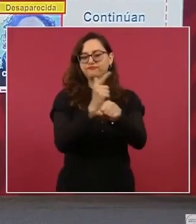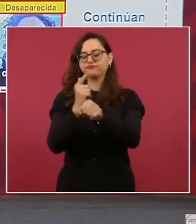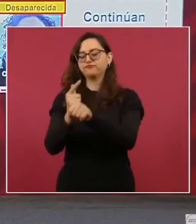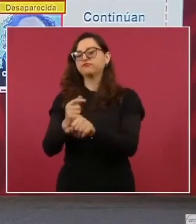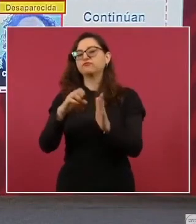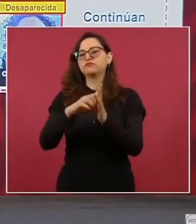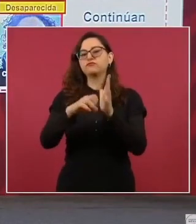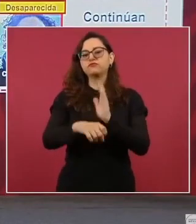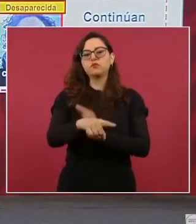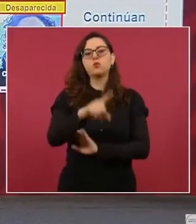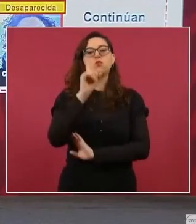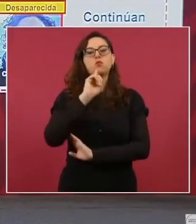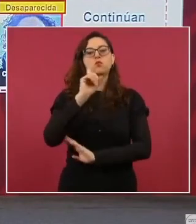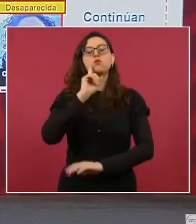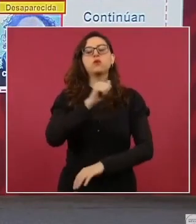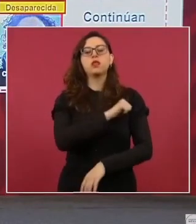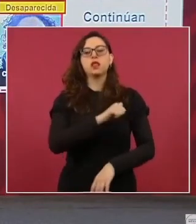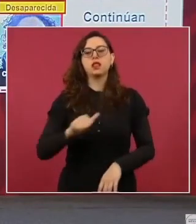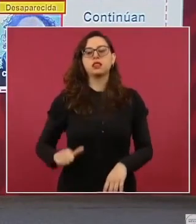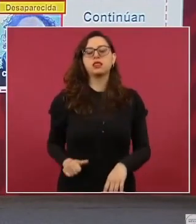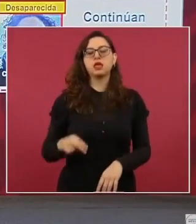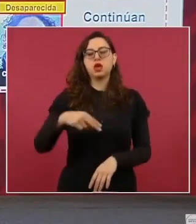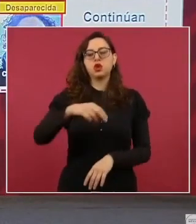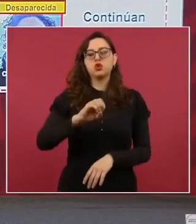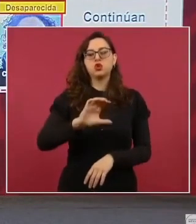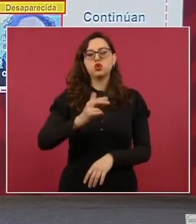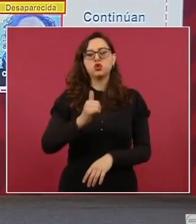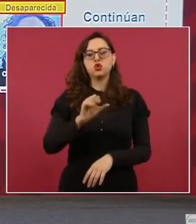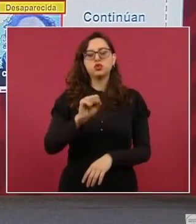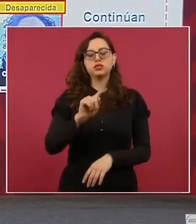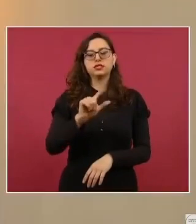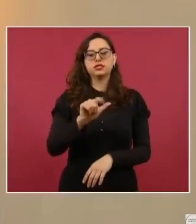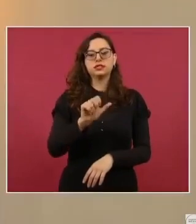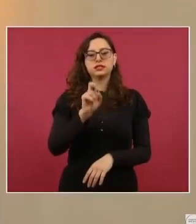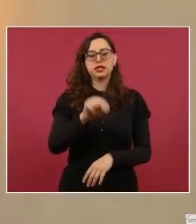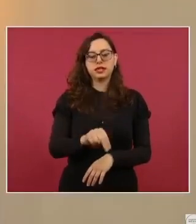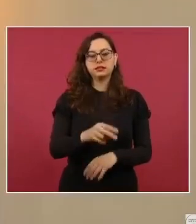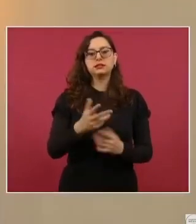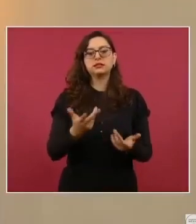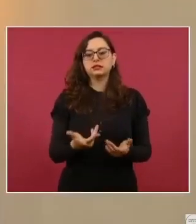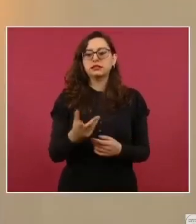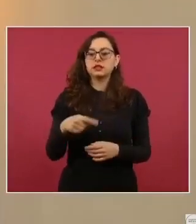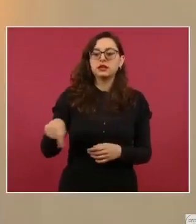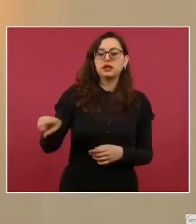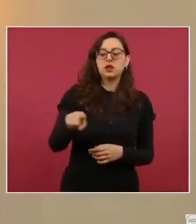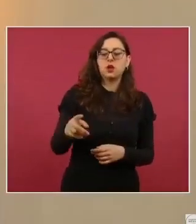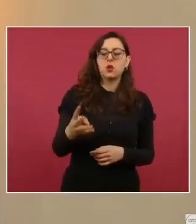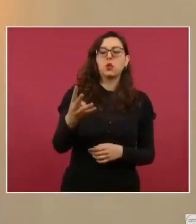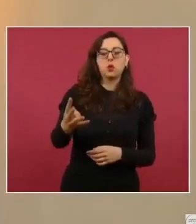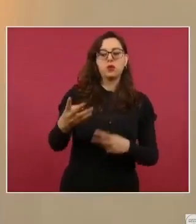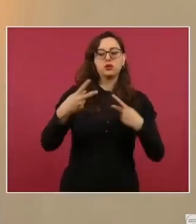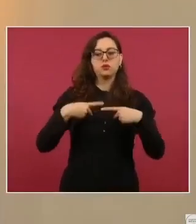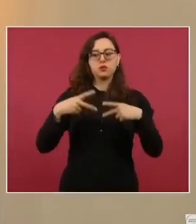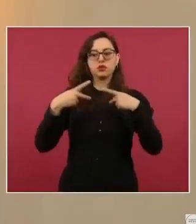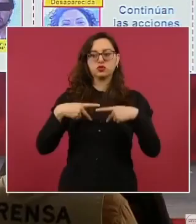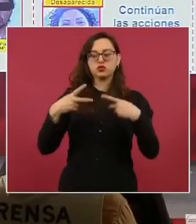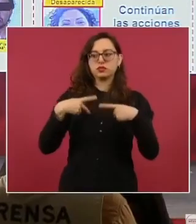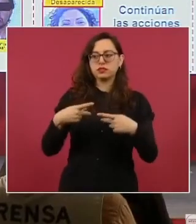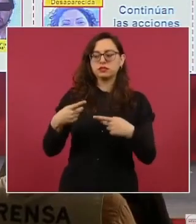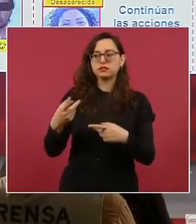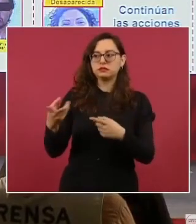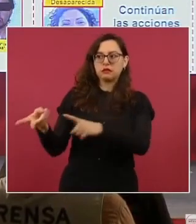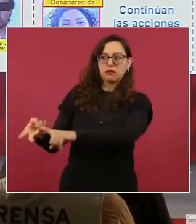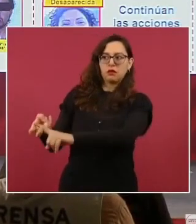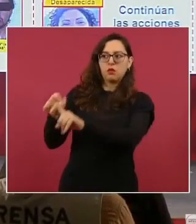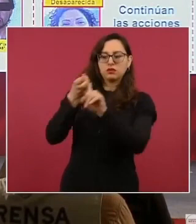de Nochistlán, Lisbeth N., la jueza condenó a estas cuatro personas al delito de desaparición